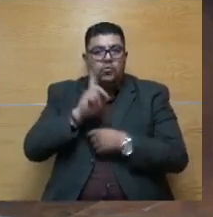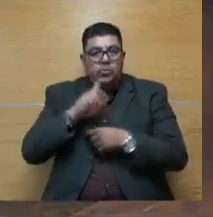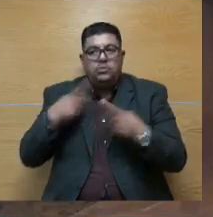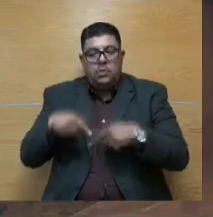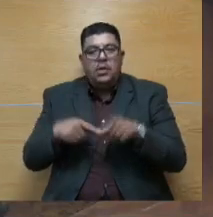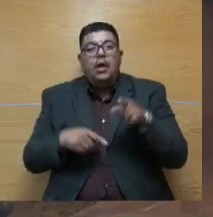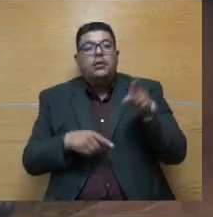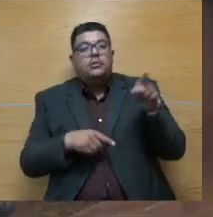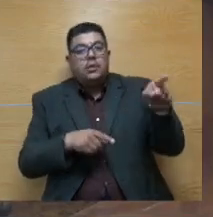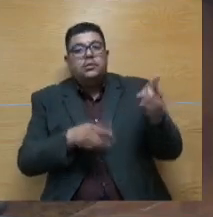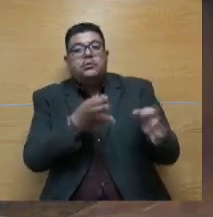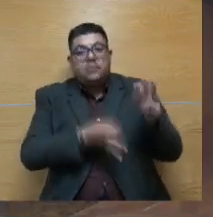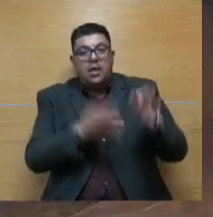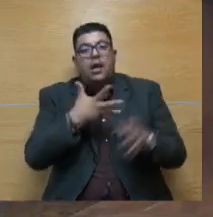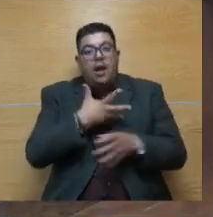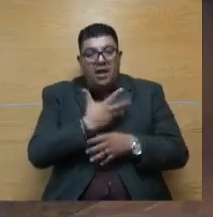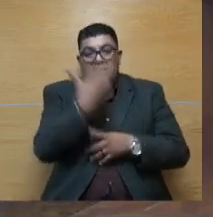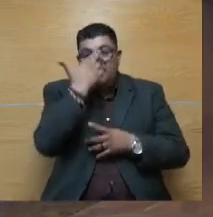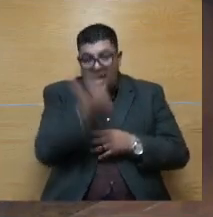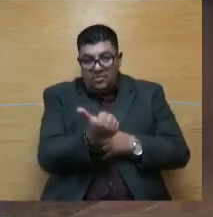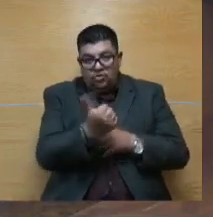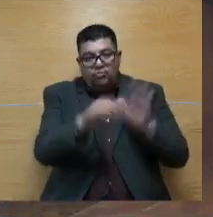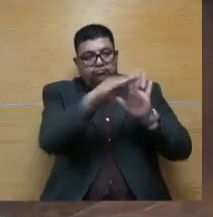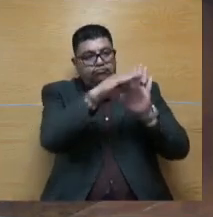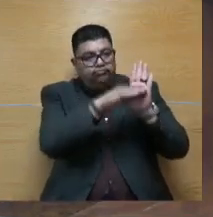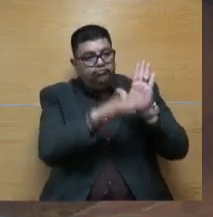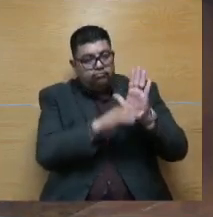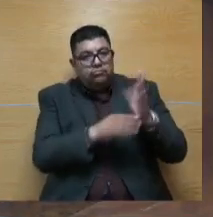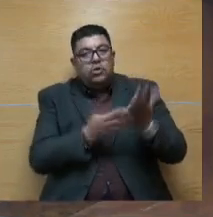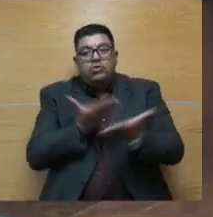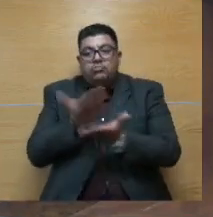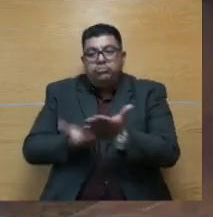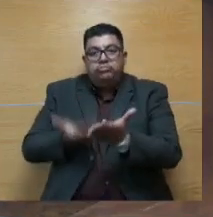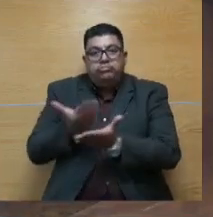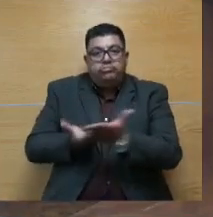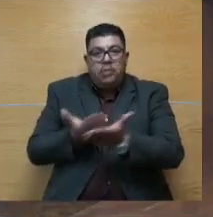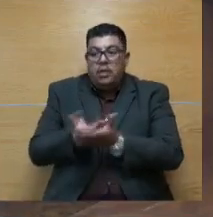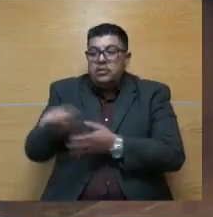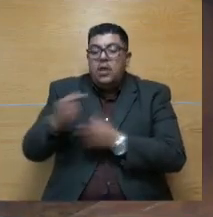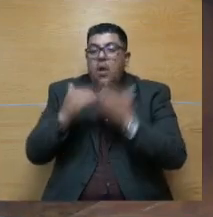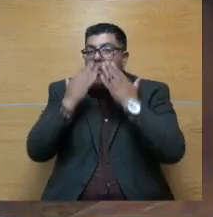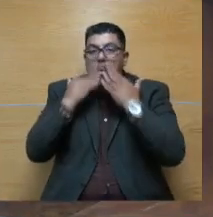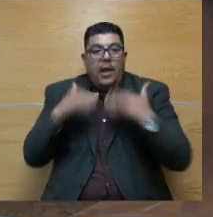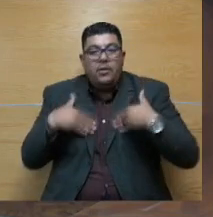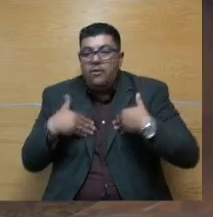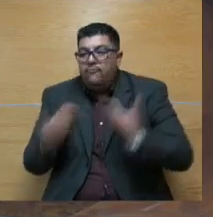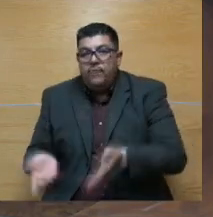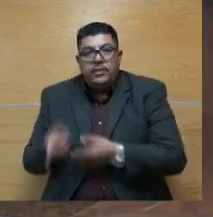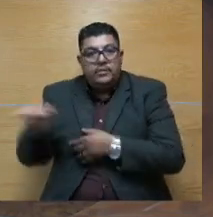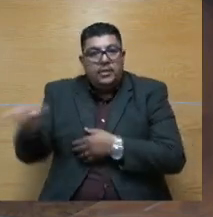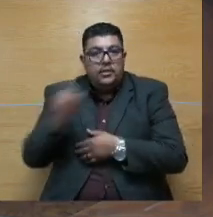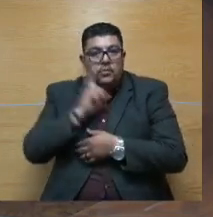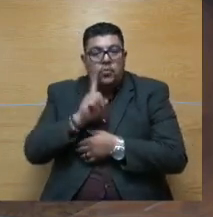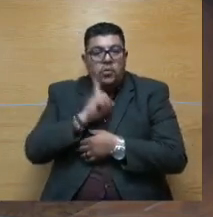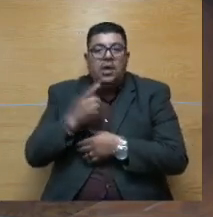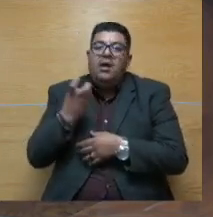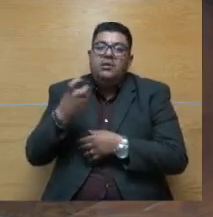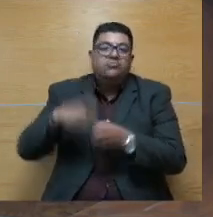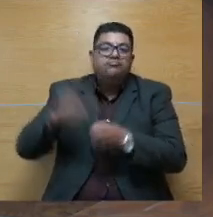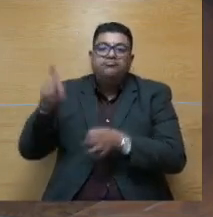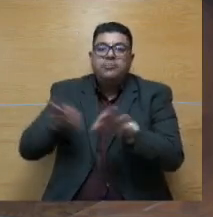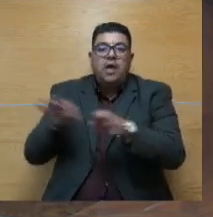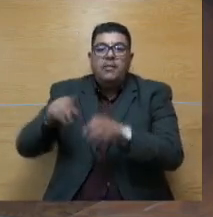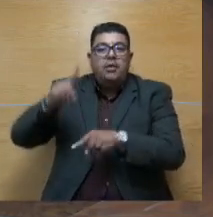expresaron las razones por las que se Consideró que se actualizaba la pérdida de confianza de la la servidora pública ajustándose a los